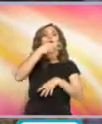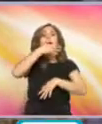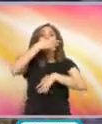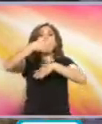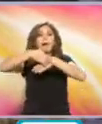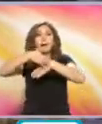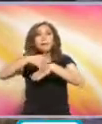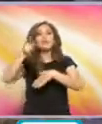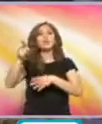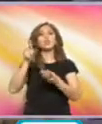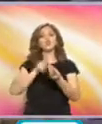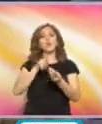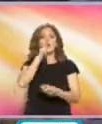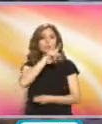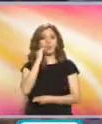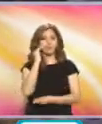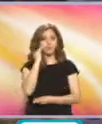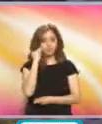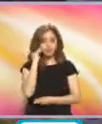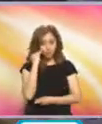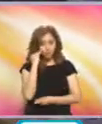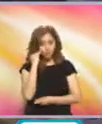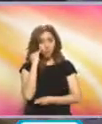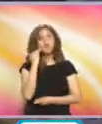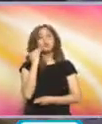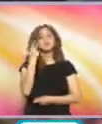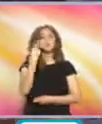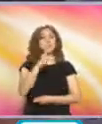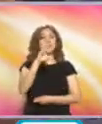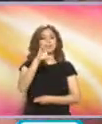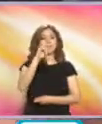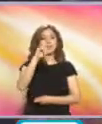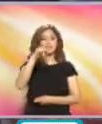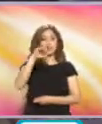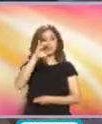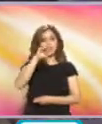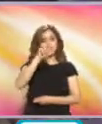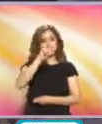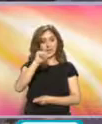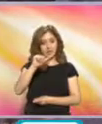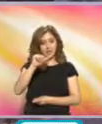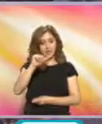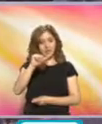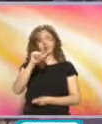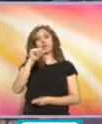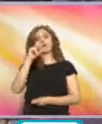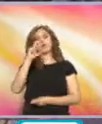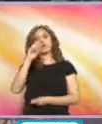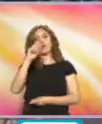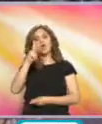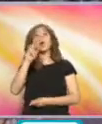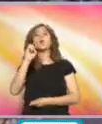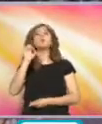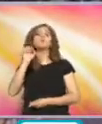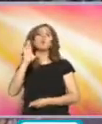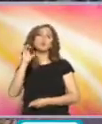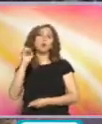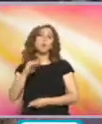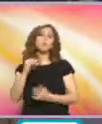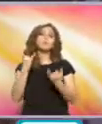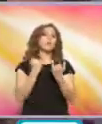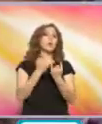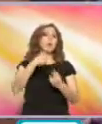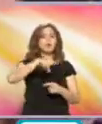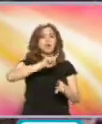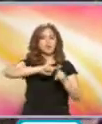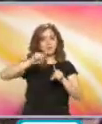minuto van por Facebook. Ok. Es más fácil aún, cincieta.com y ahí ya tienen linkeado Facebook, Instagram, Ahí está apareciendo en pantalla. Spotify, de todo.